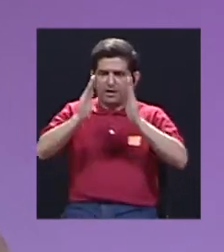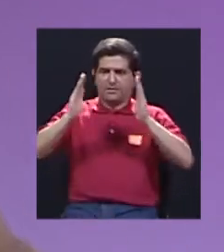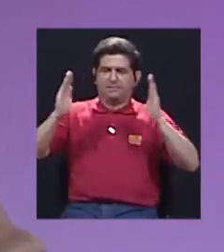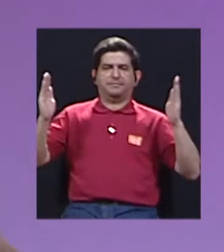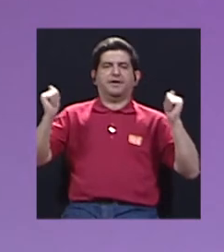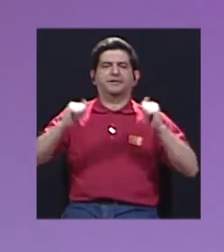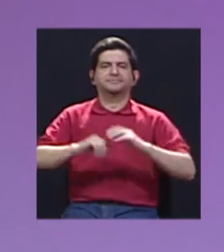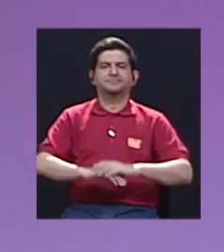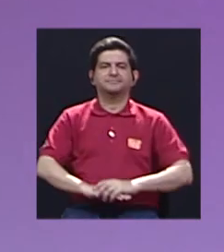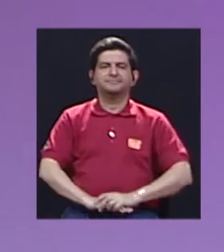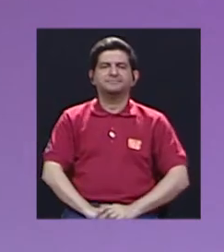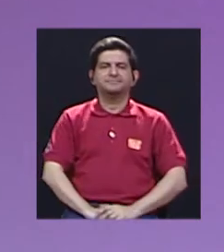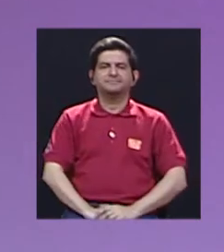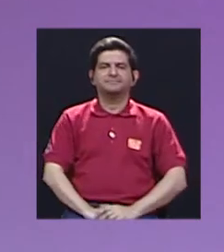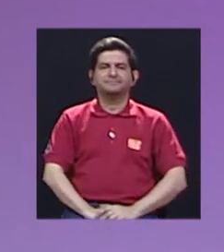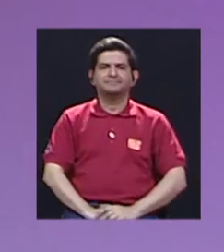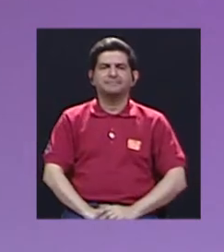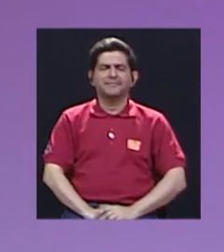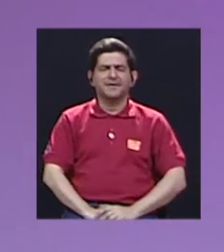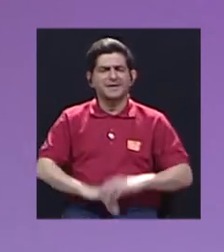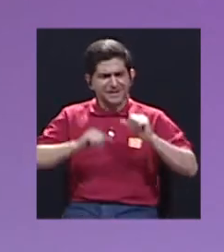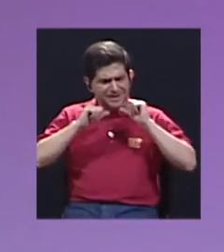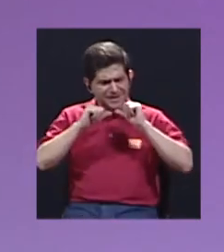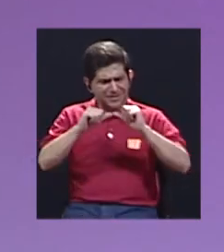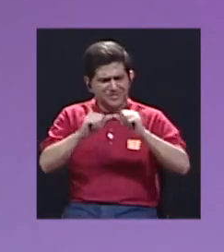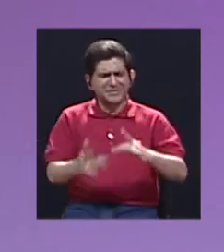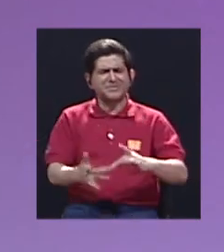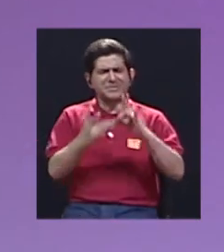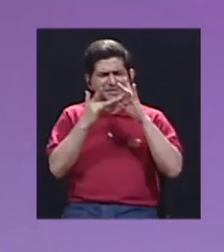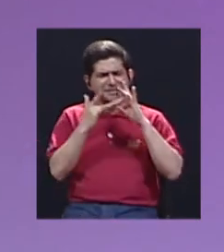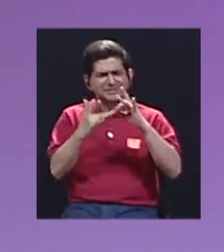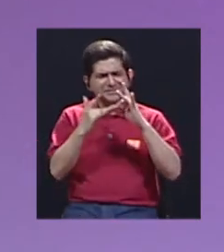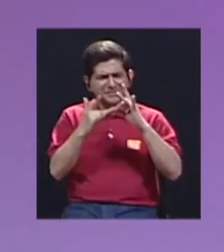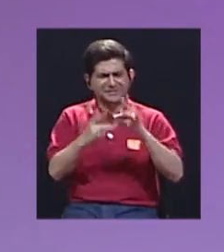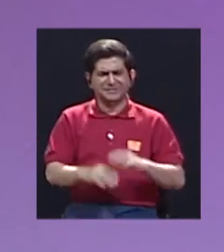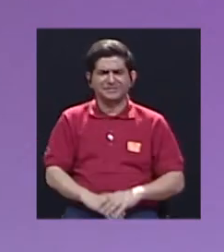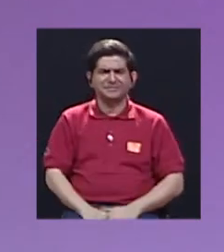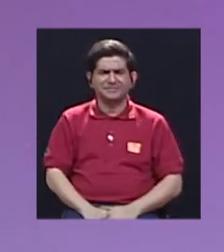sigue ampliándose y sigue siendo sobre todo